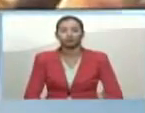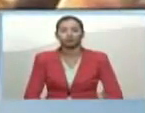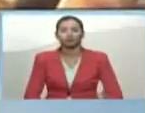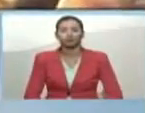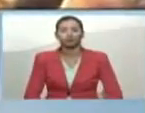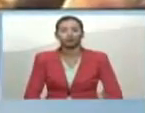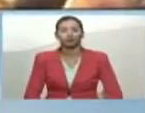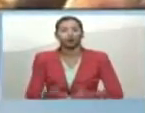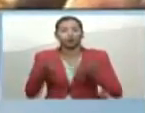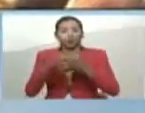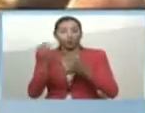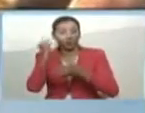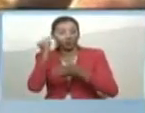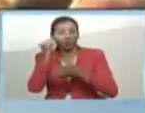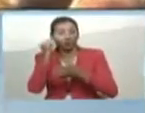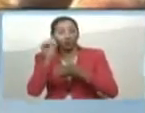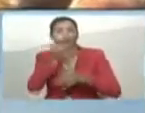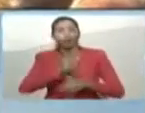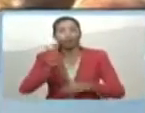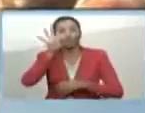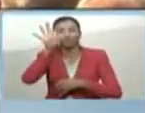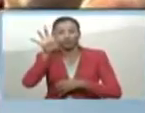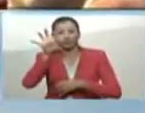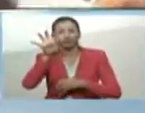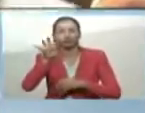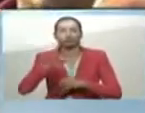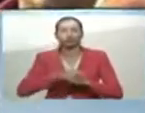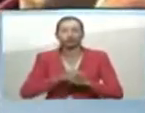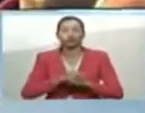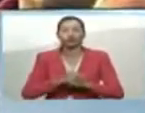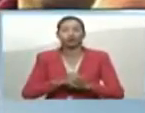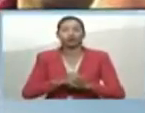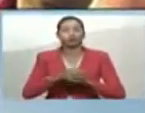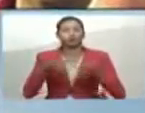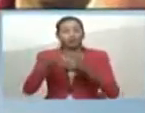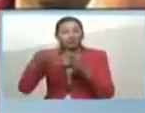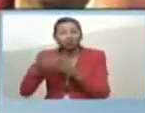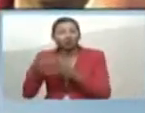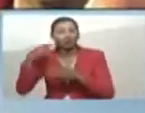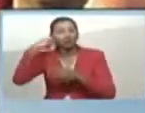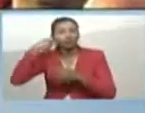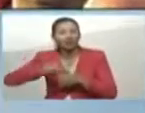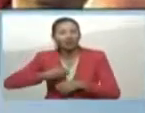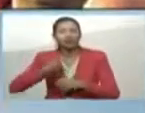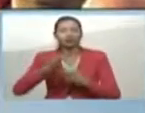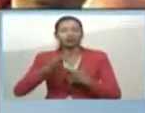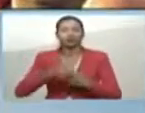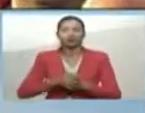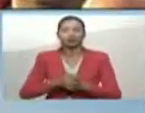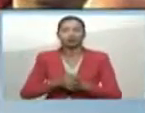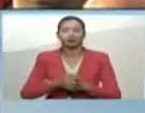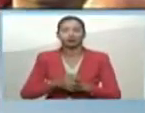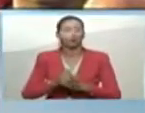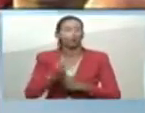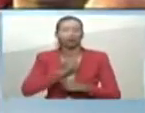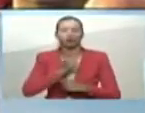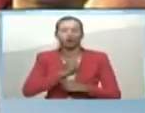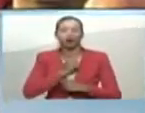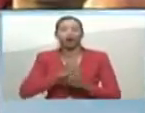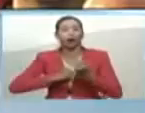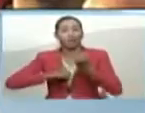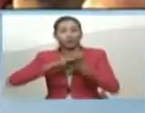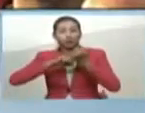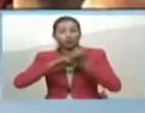mujer en todo el país, en colectivos, en brigadas feministas, como lo quieran llamar, apoyar